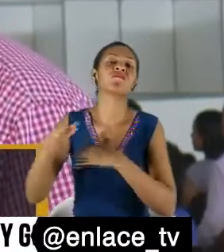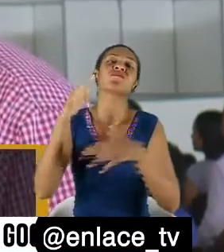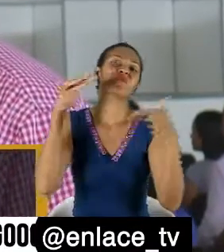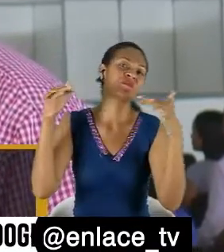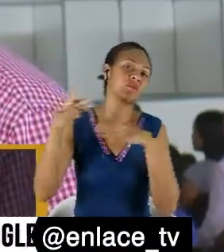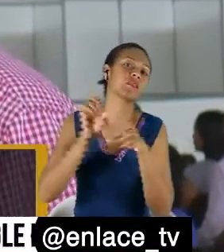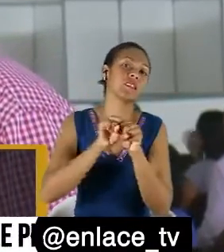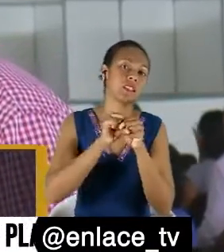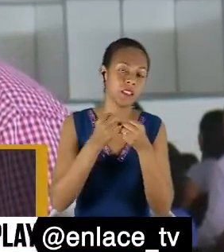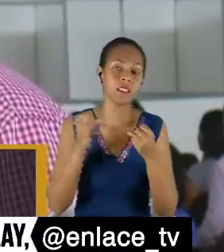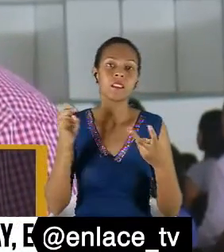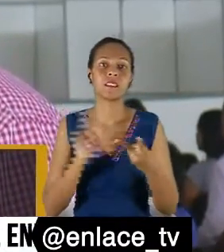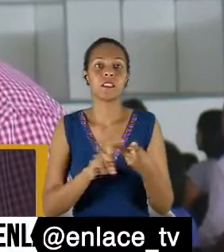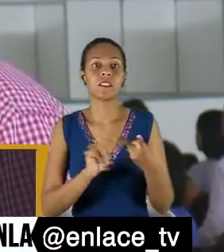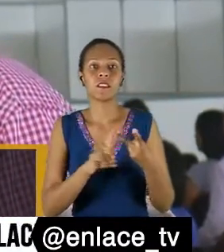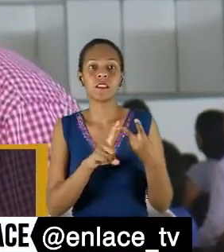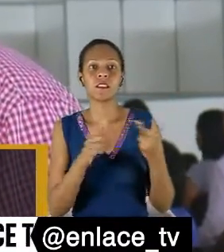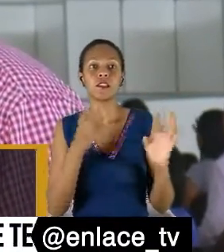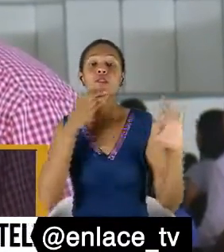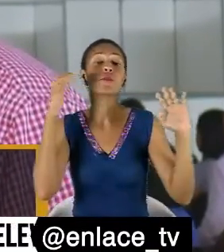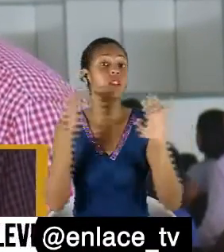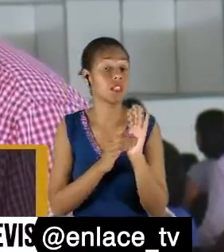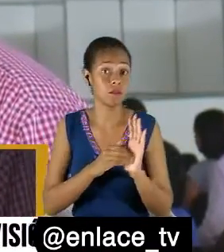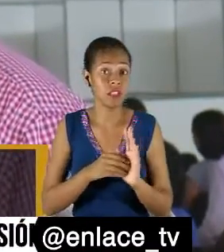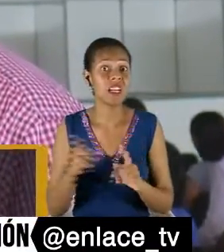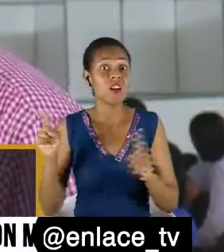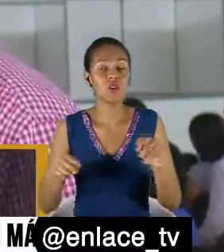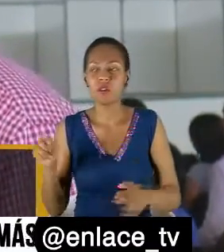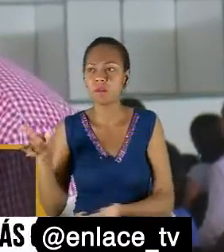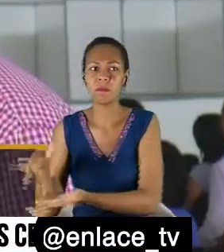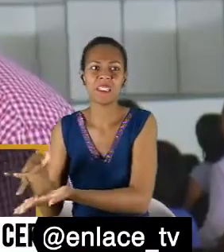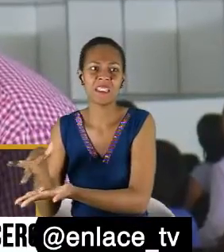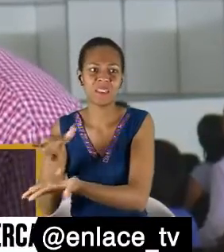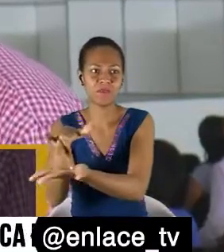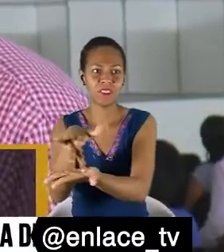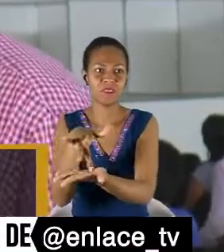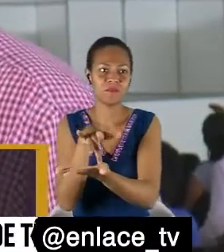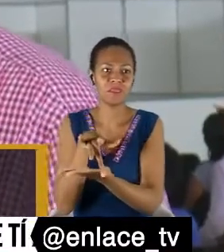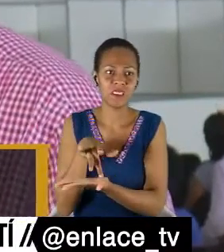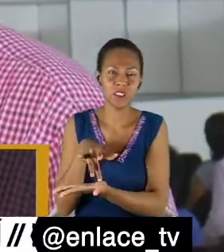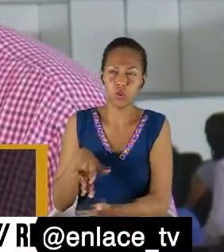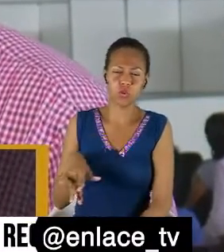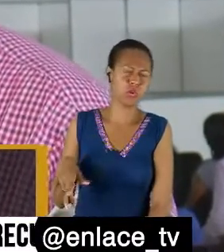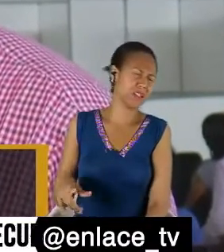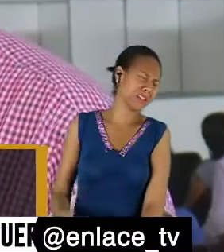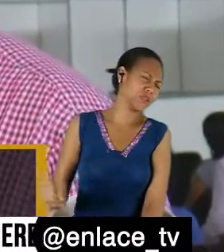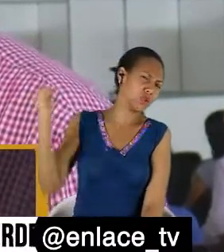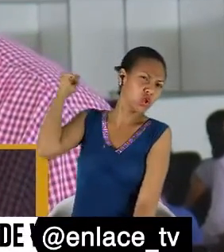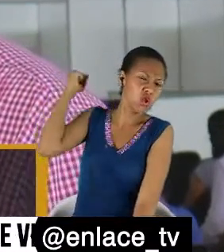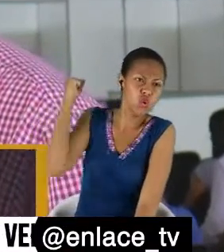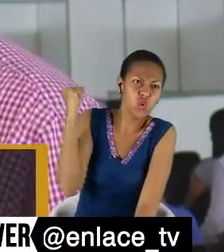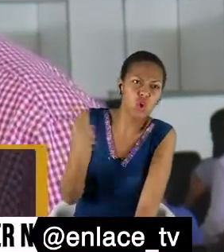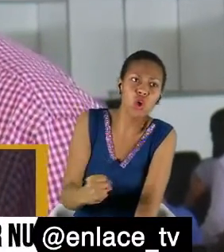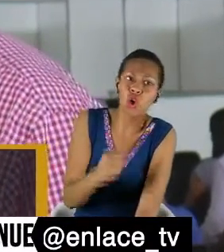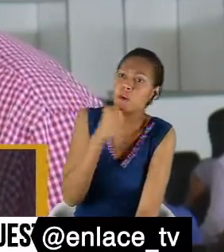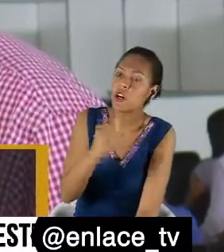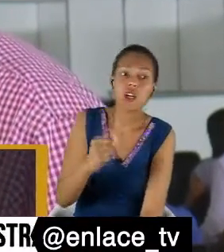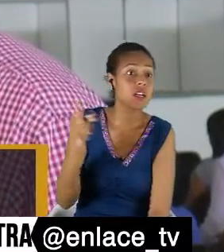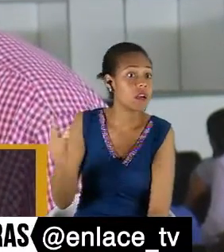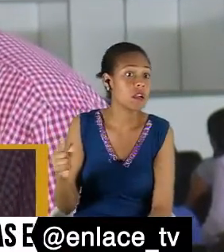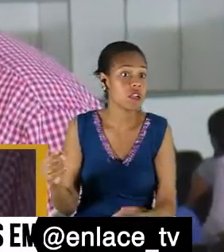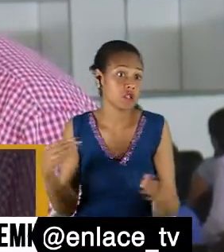donde los niveles de contaminación están casi sobre el umbral máximo permitido para tener una calidad de vida aceptable